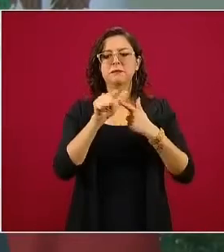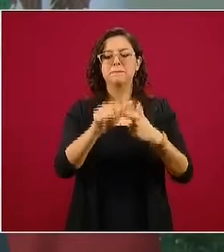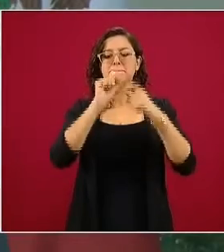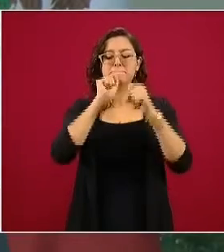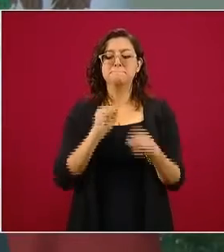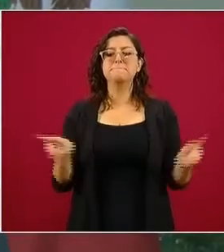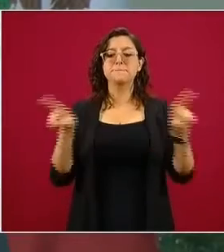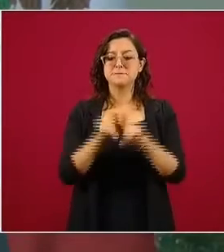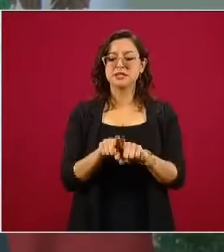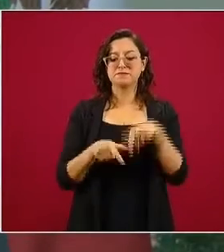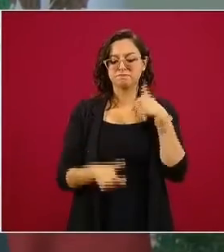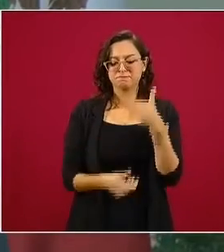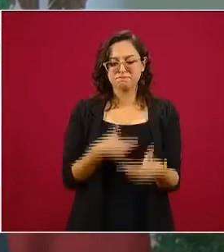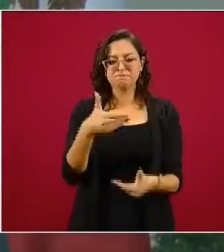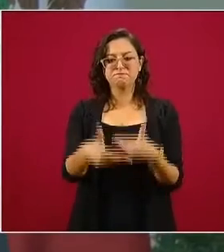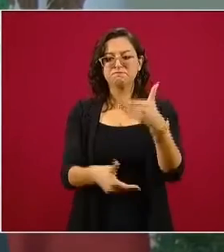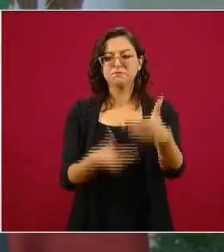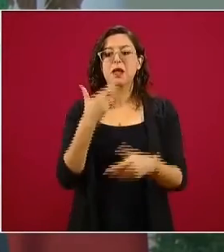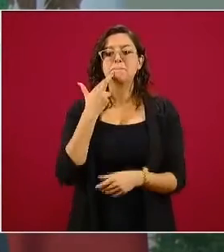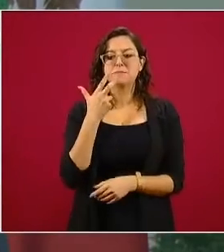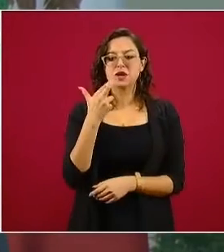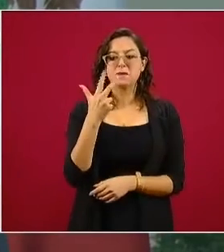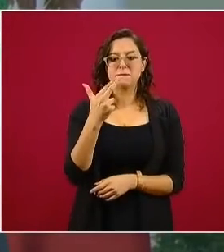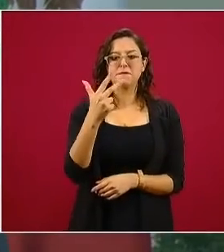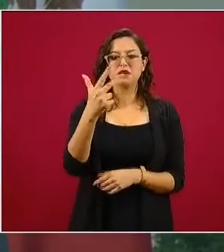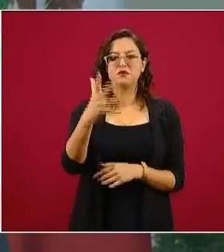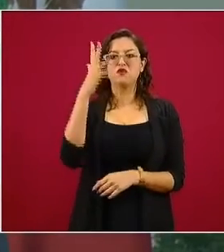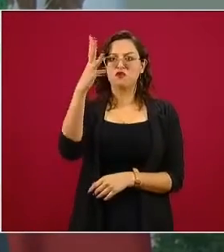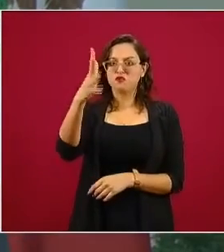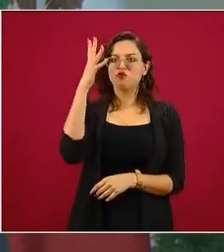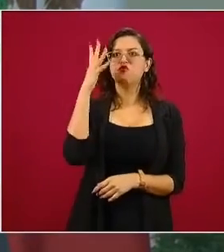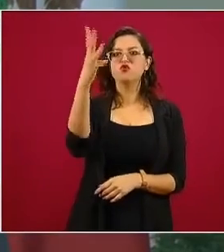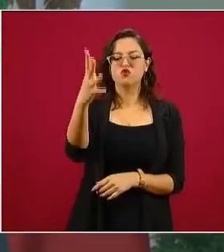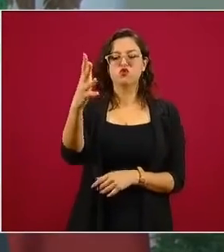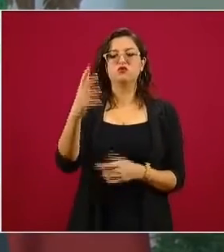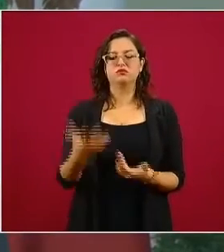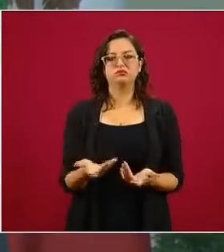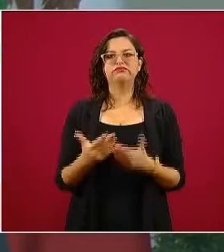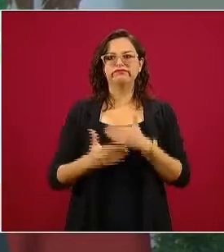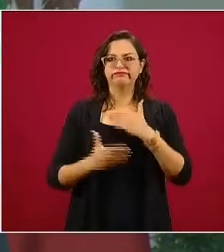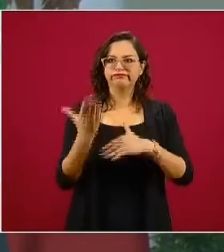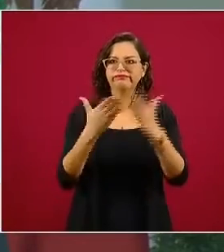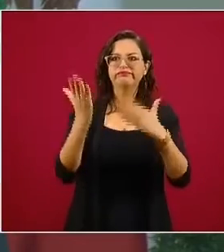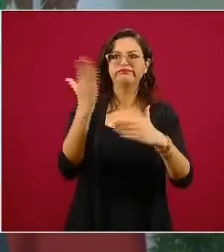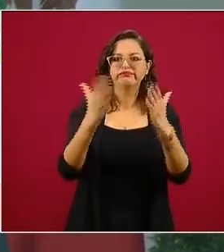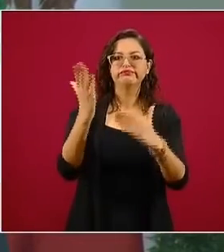el progreso para un mejor mañana, para un mañana aún mejor,